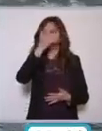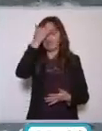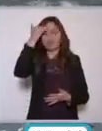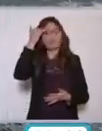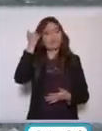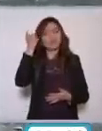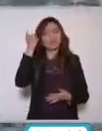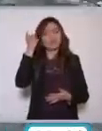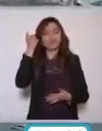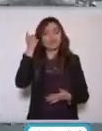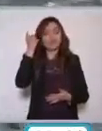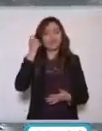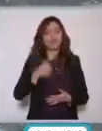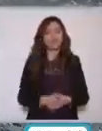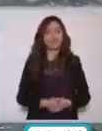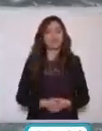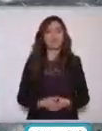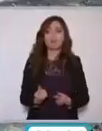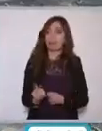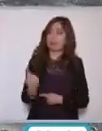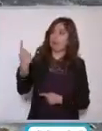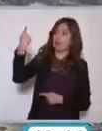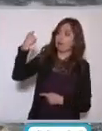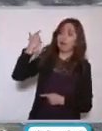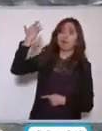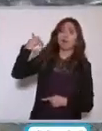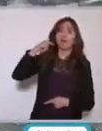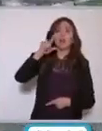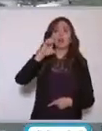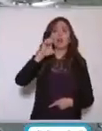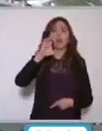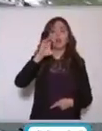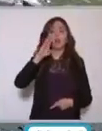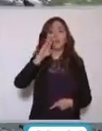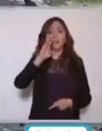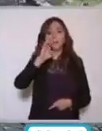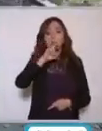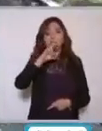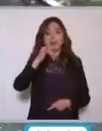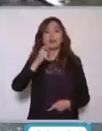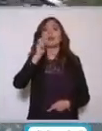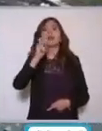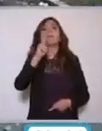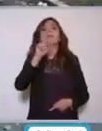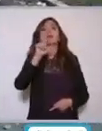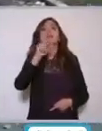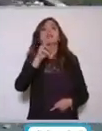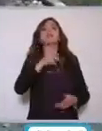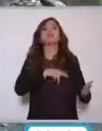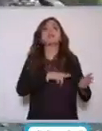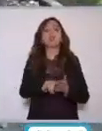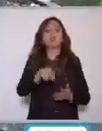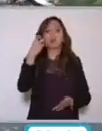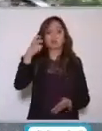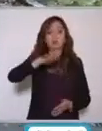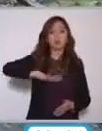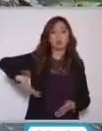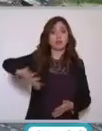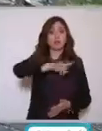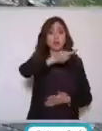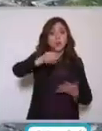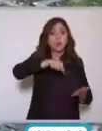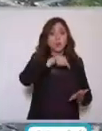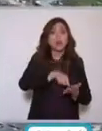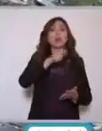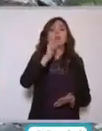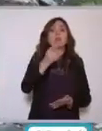Alberto. Atrás de Lecumberri, del Palacio Negro. Efectivamente, esta colonia está